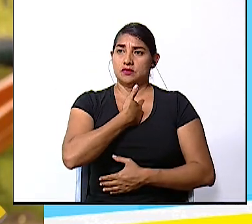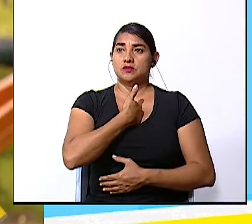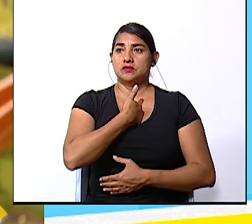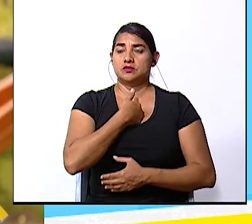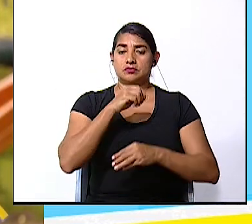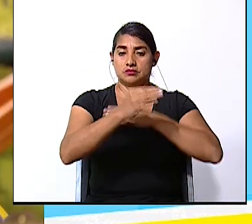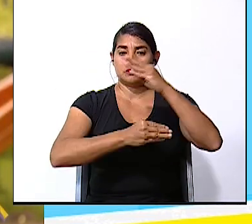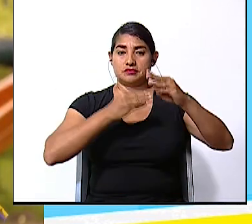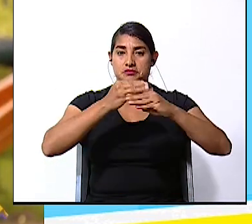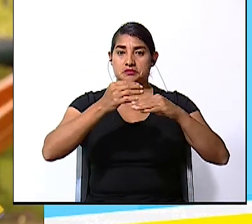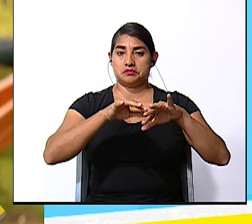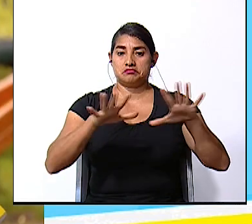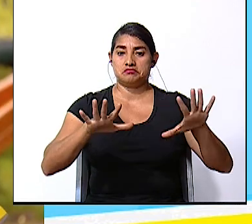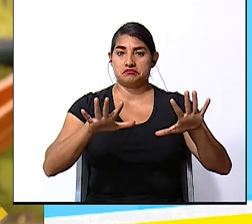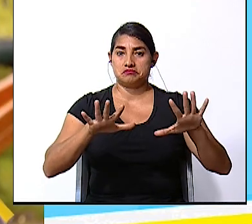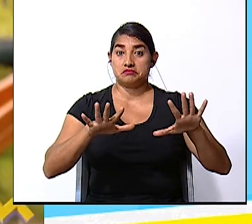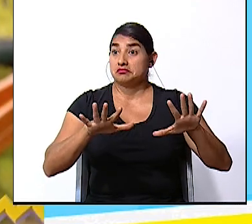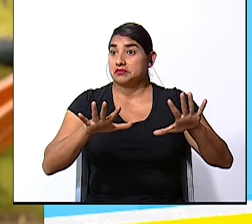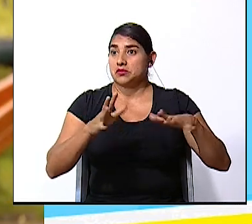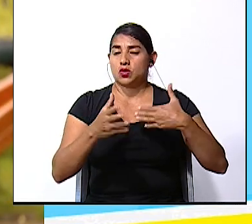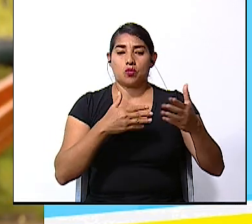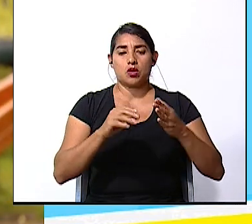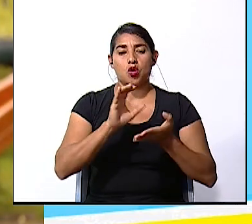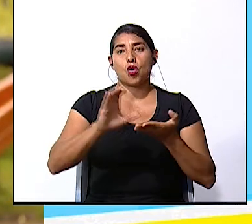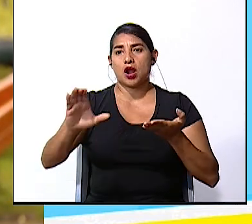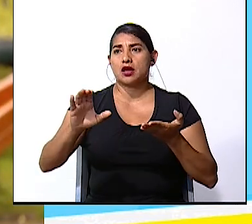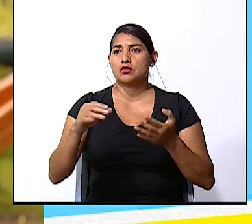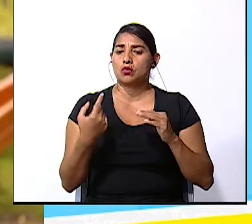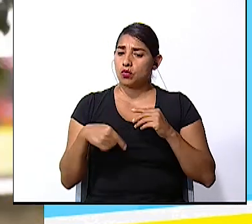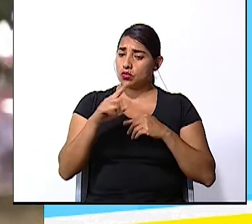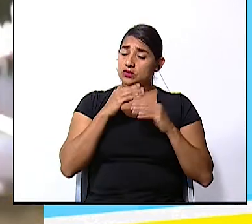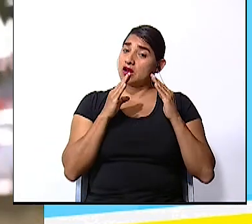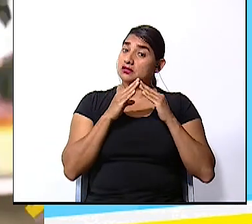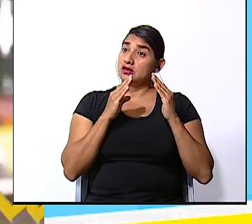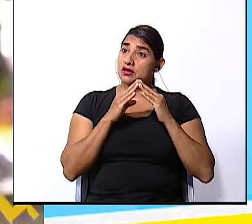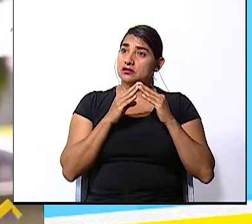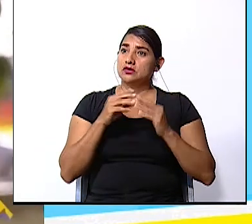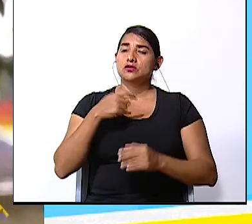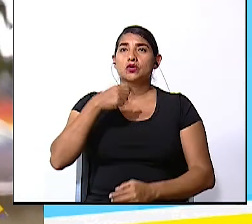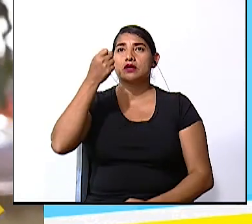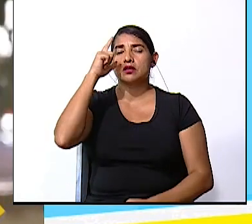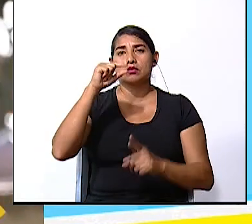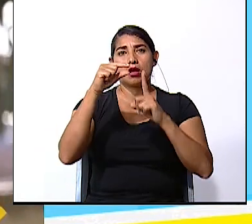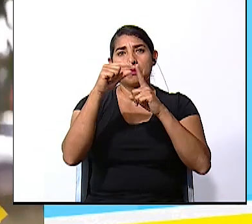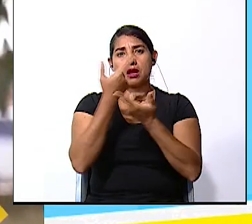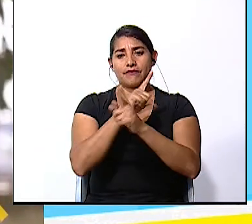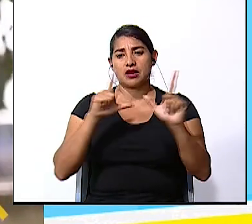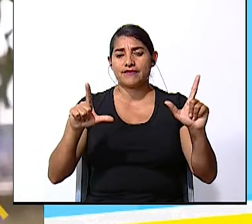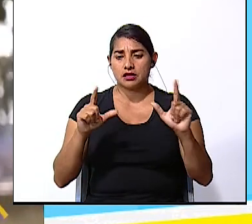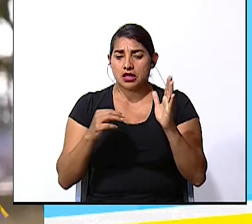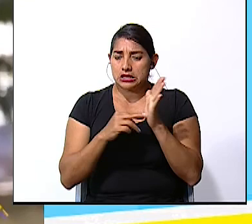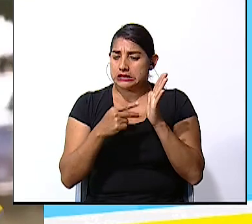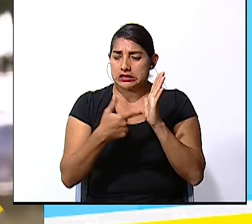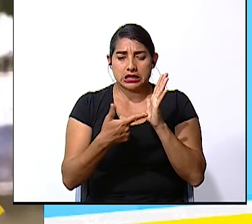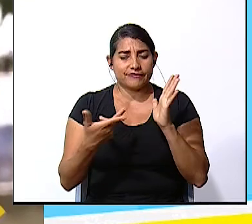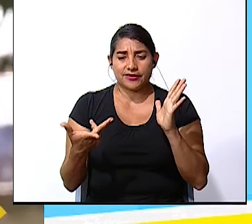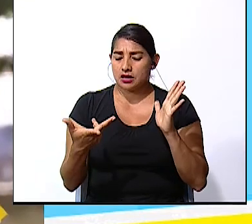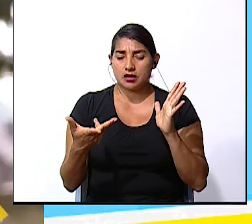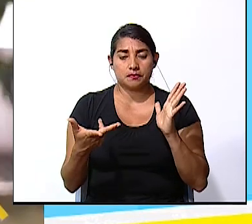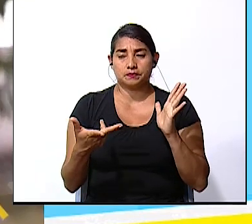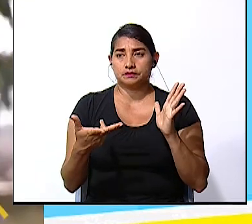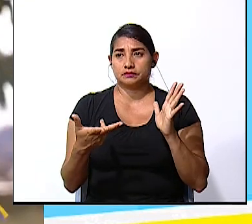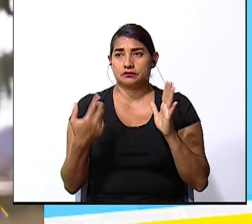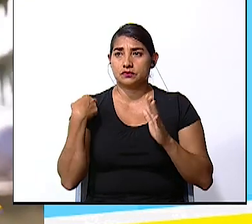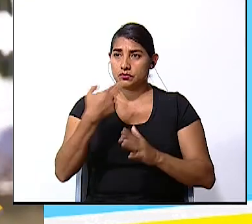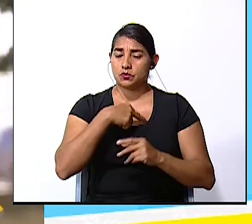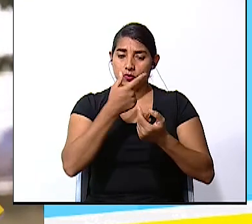el mundo, así sea como en el colegio o en estas casas. Yo entiendo de libertad, que significa que uno